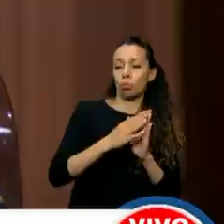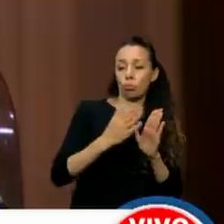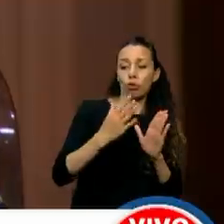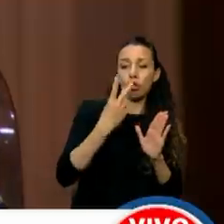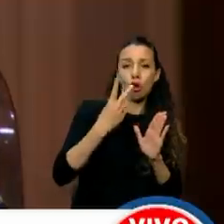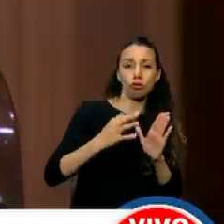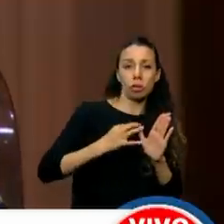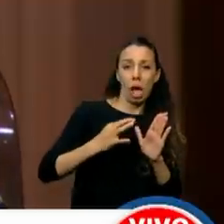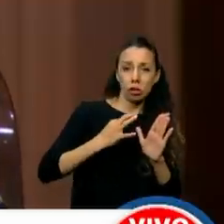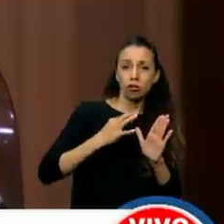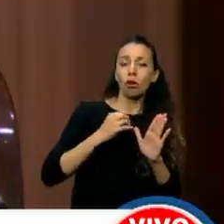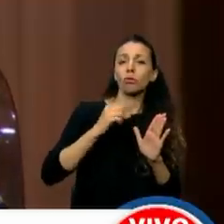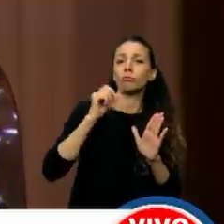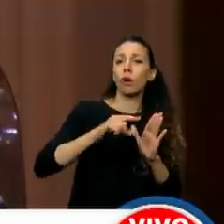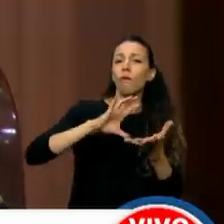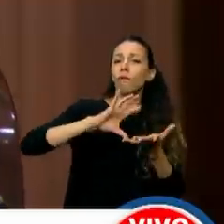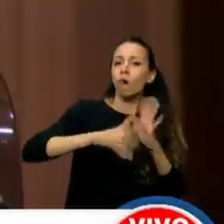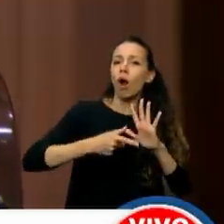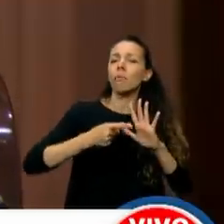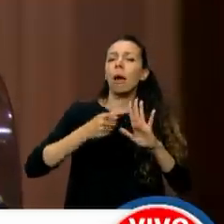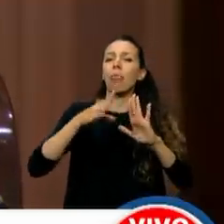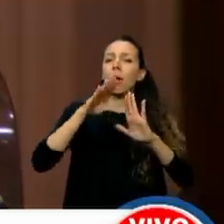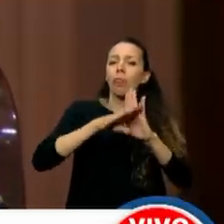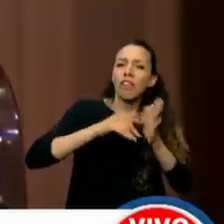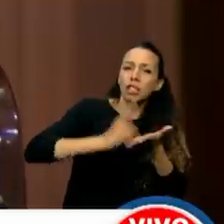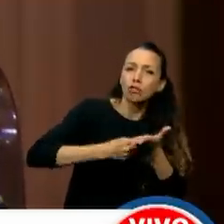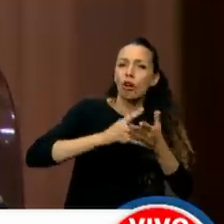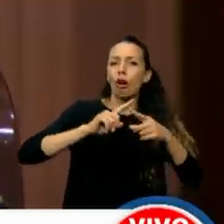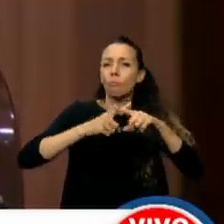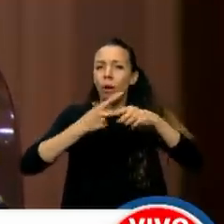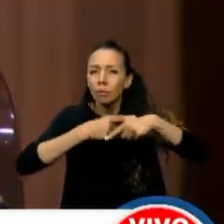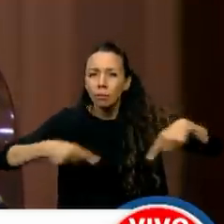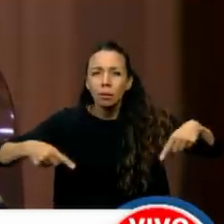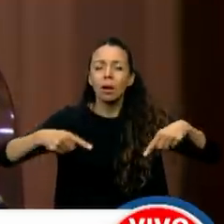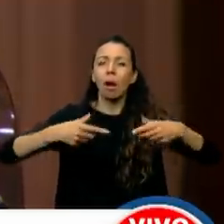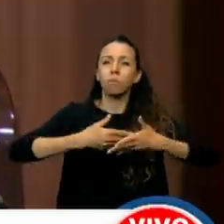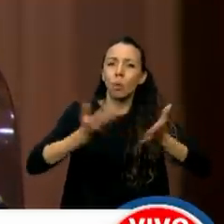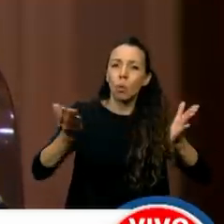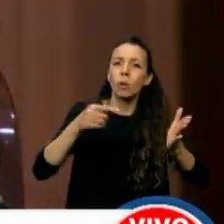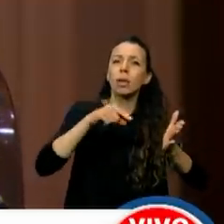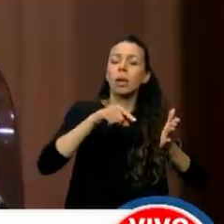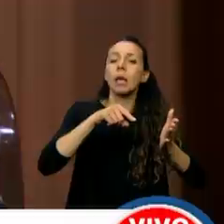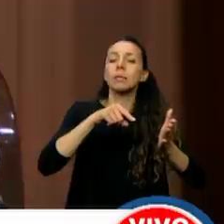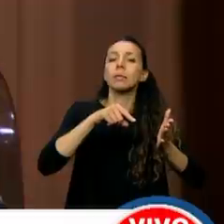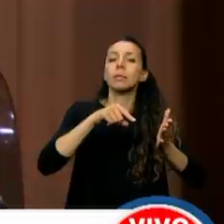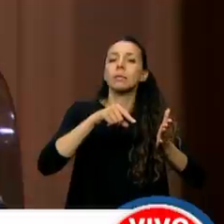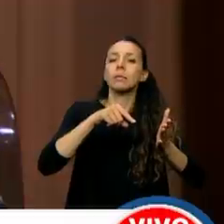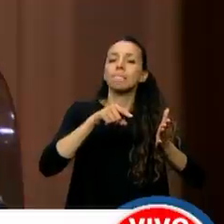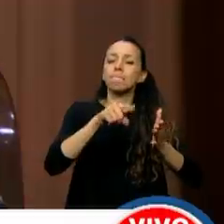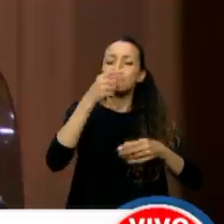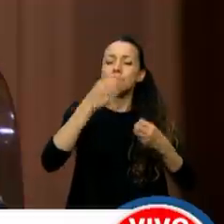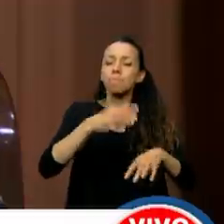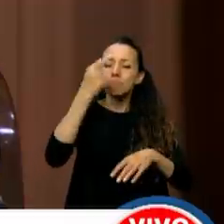con una política pública acertada del gobierno nacional y desde la secretaría de energía empezar a enfocar